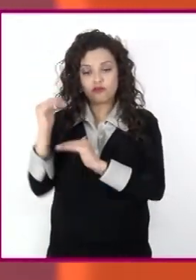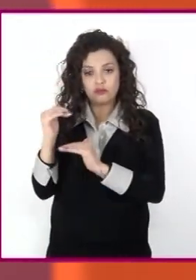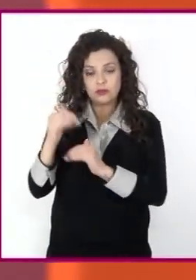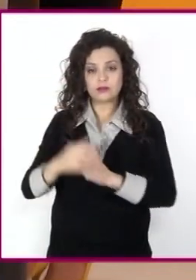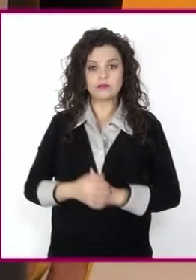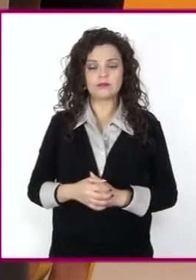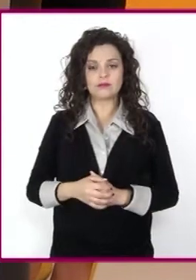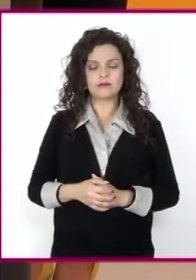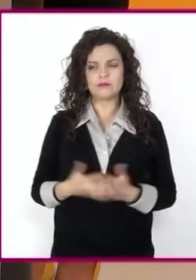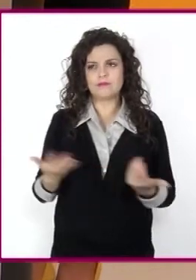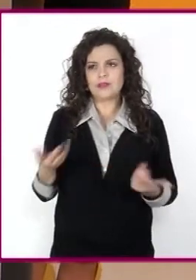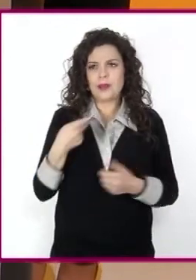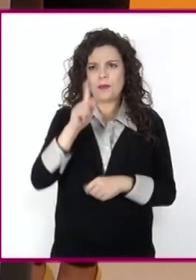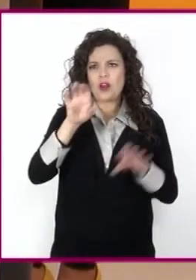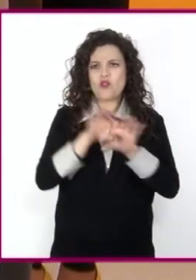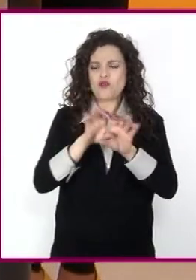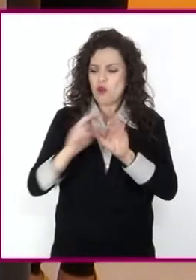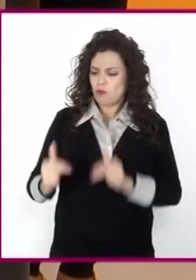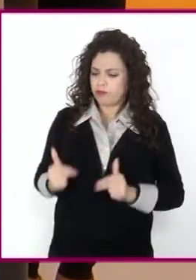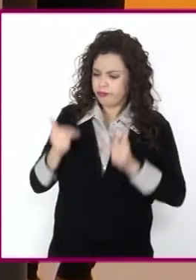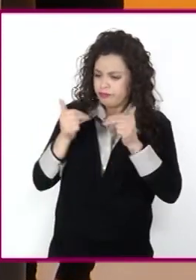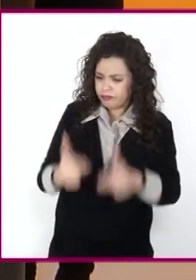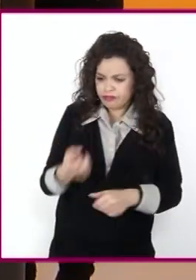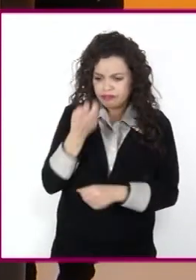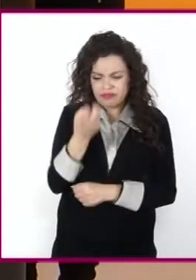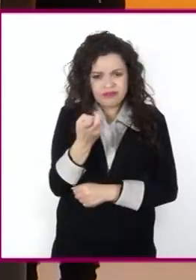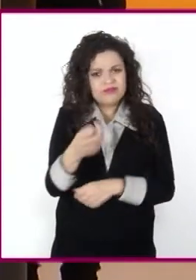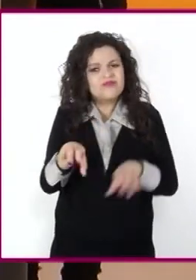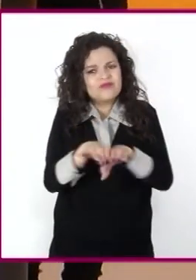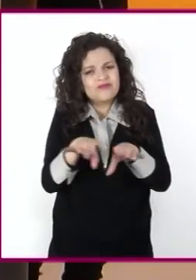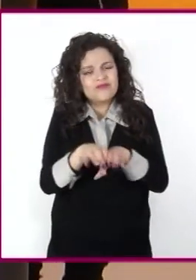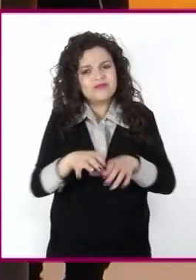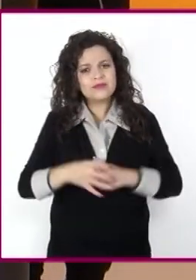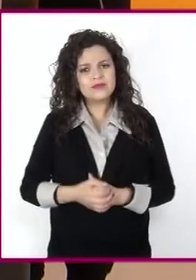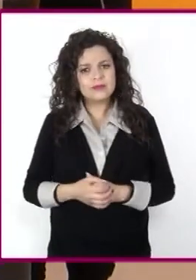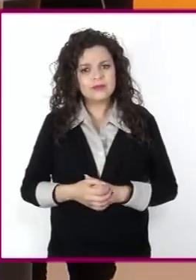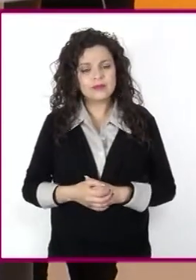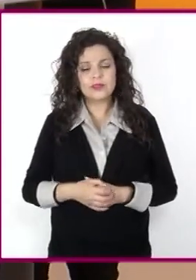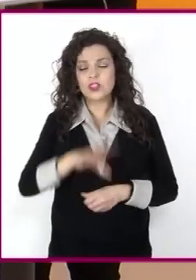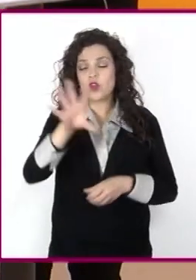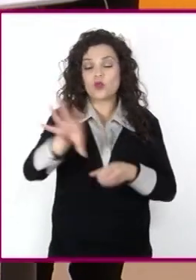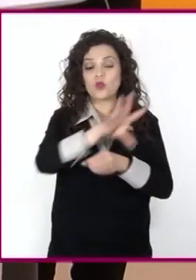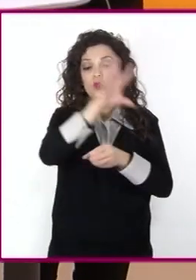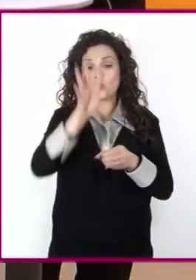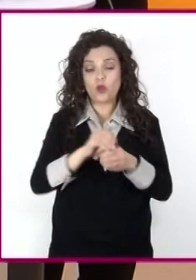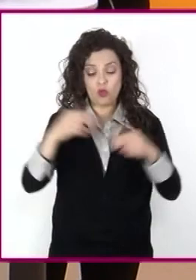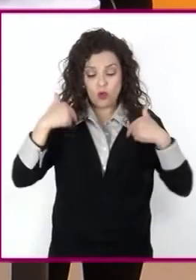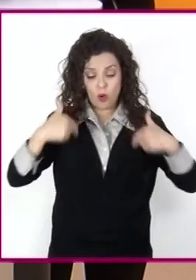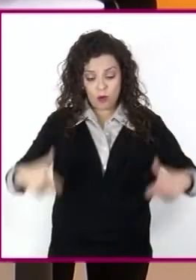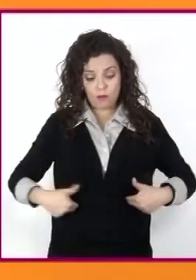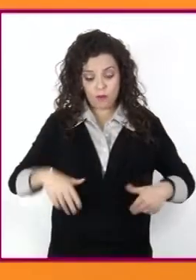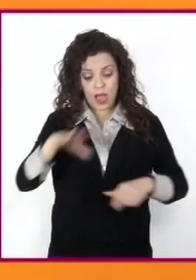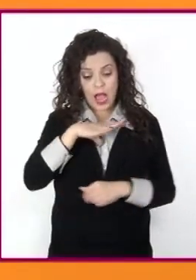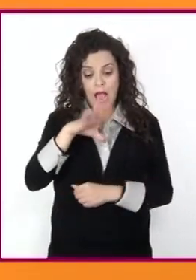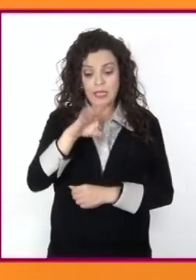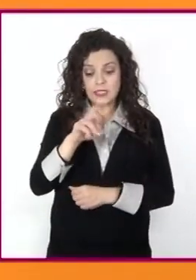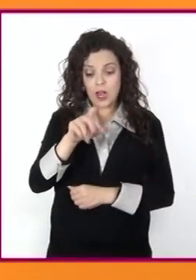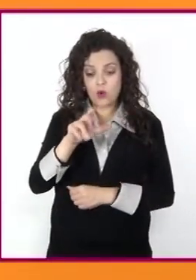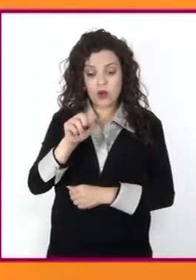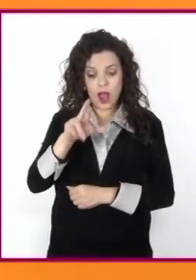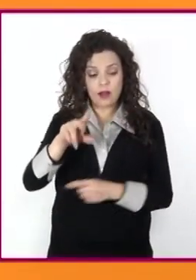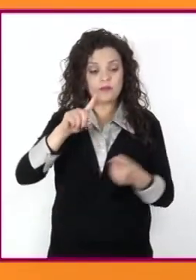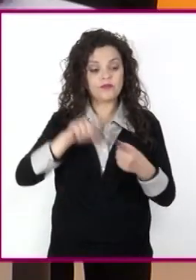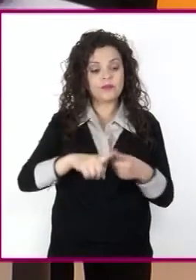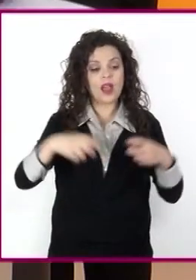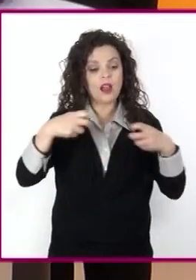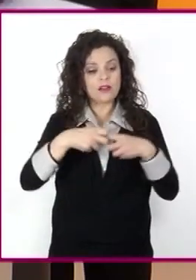Pero, ¿cómo se heredan estos cromosomas? Todas las células de los seres humanos, sean nerviosas,